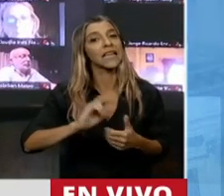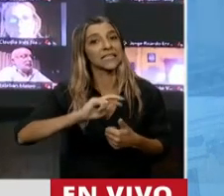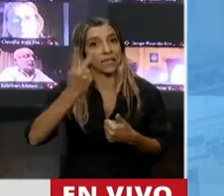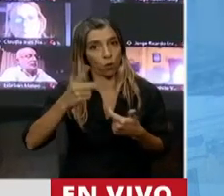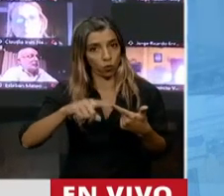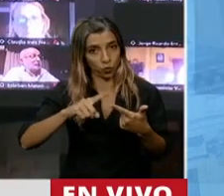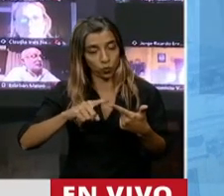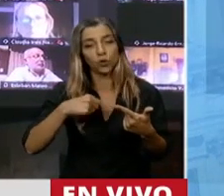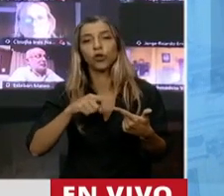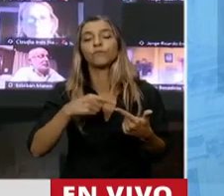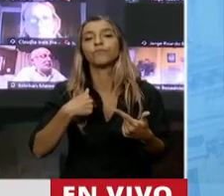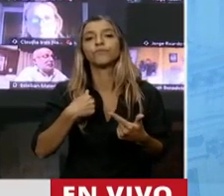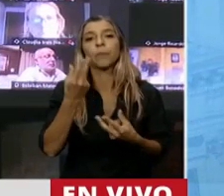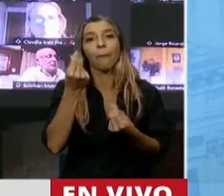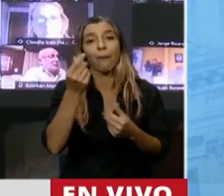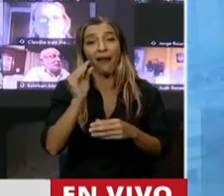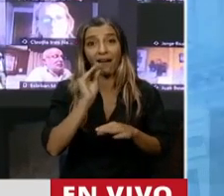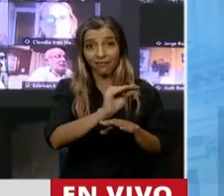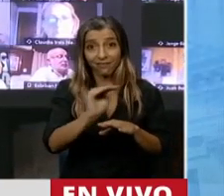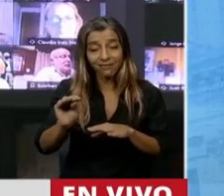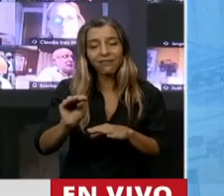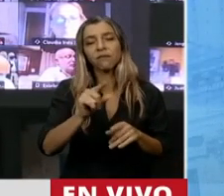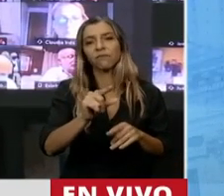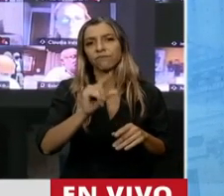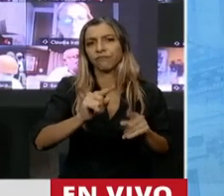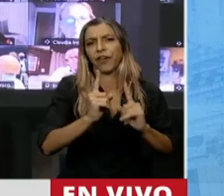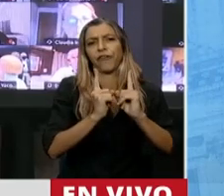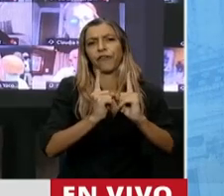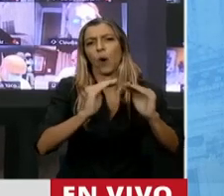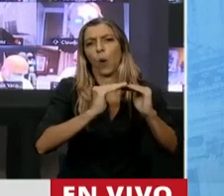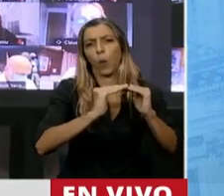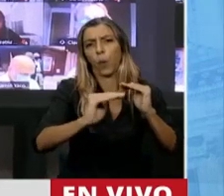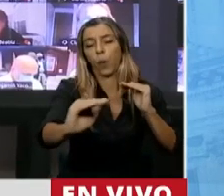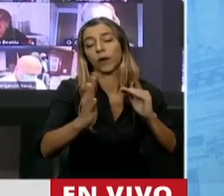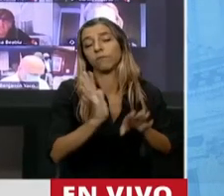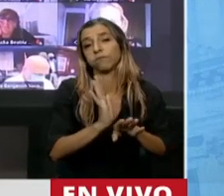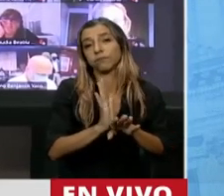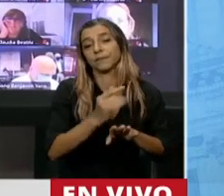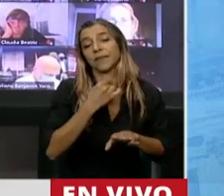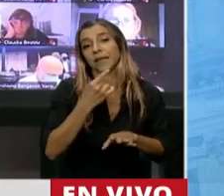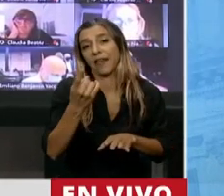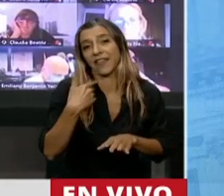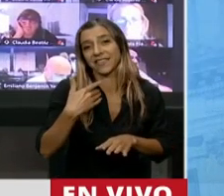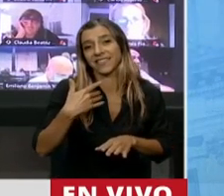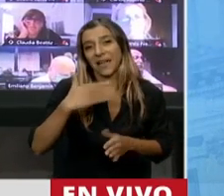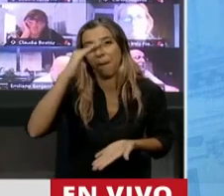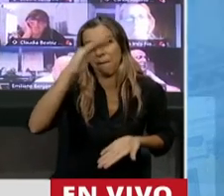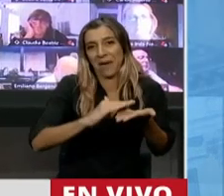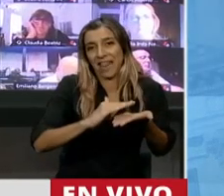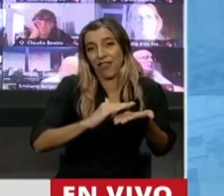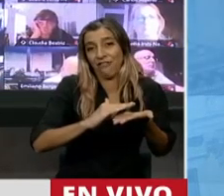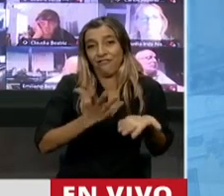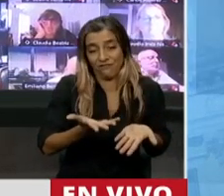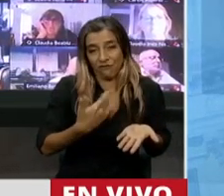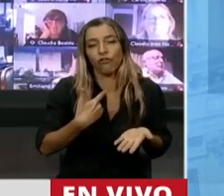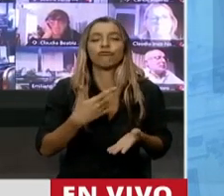se congeló el monto, por lo que se perdió poder adquisitivo estimado en entre un 45% y